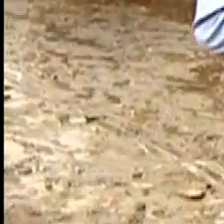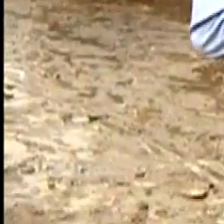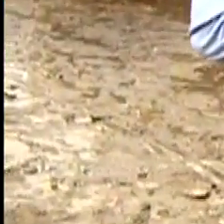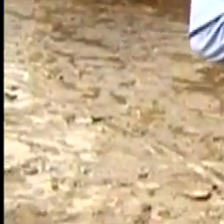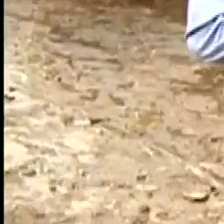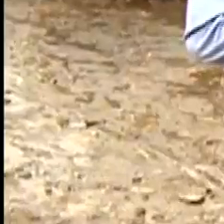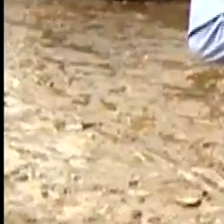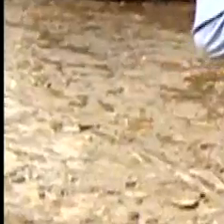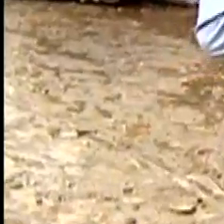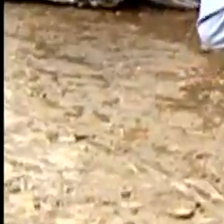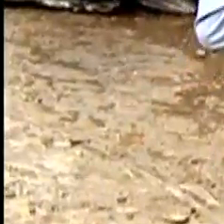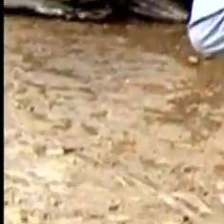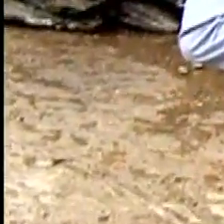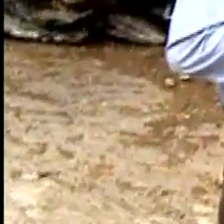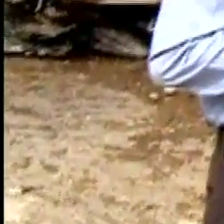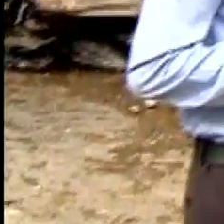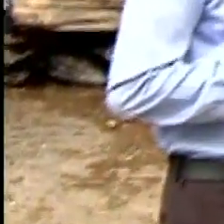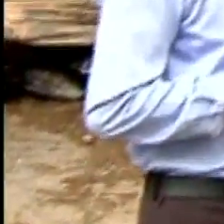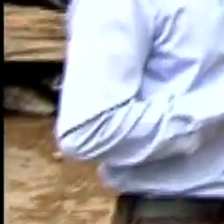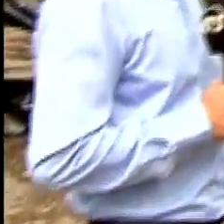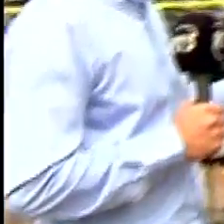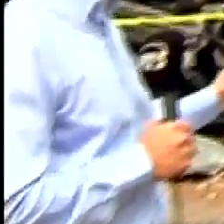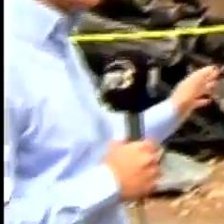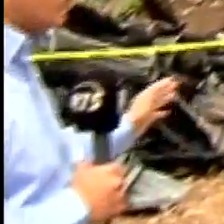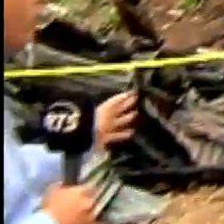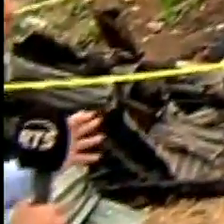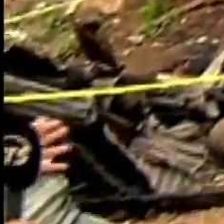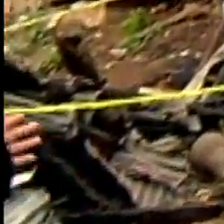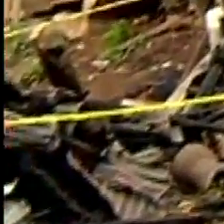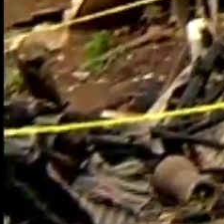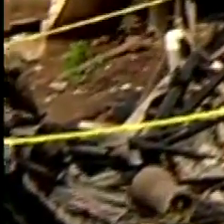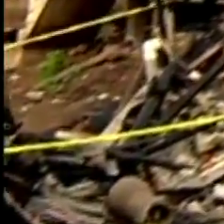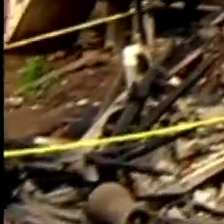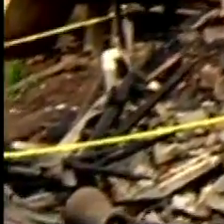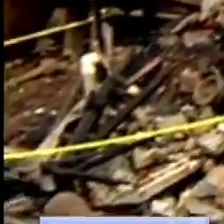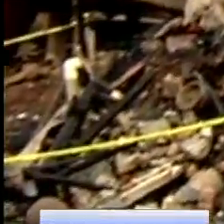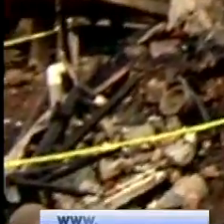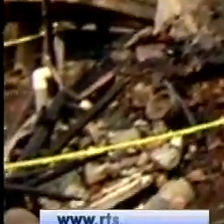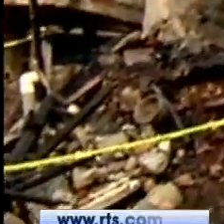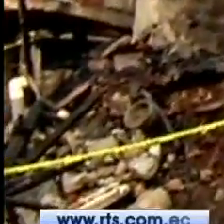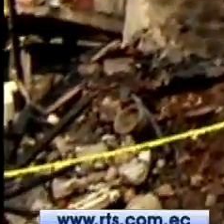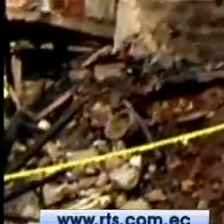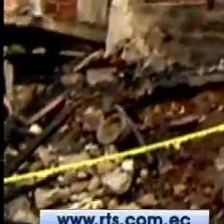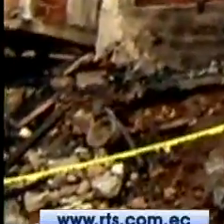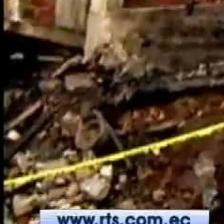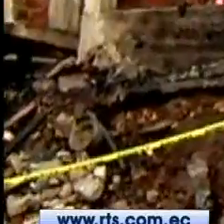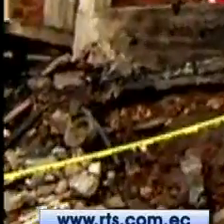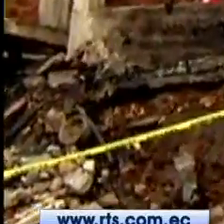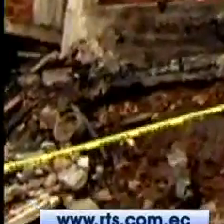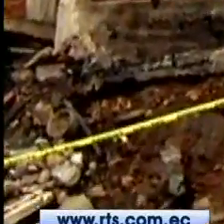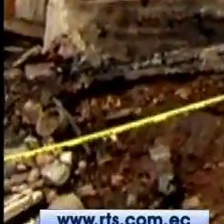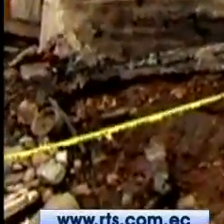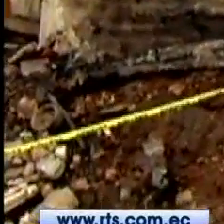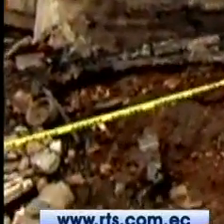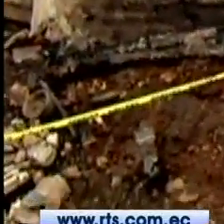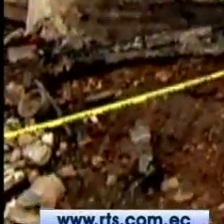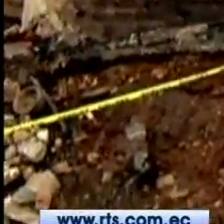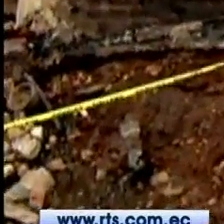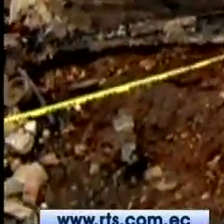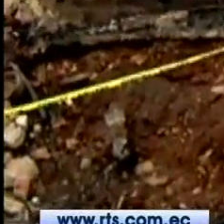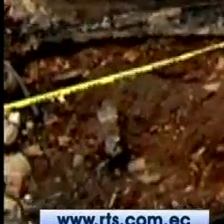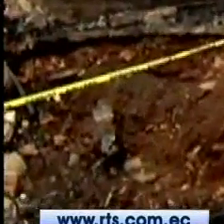manzana 1123, donde esta madrugada se generó un incendio que consumió una vivienda de construcción mixta en